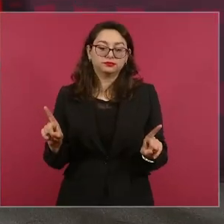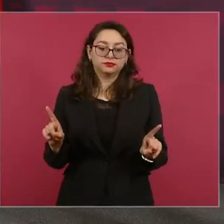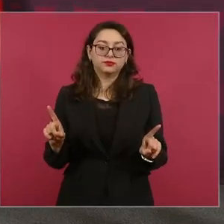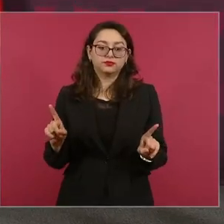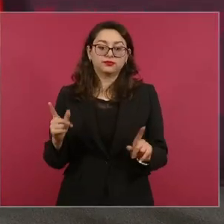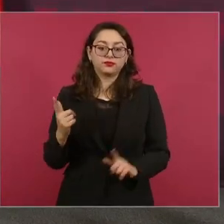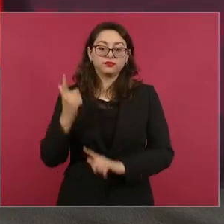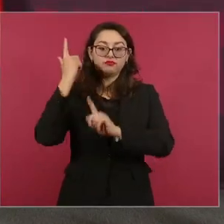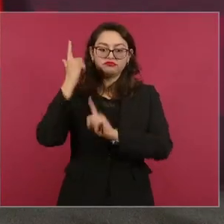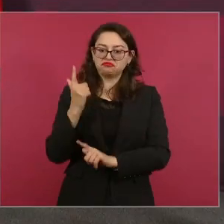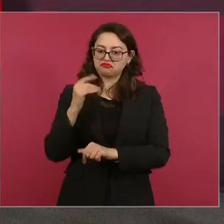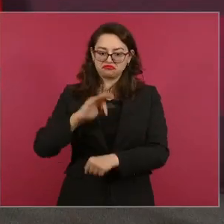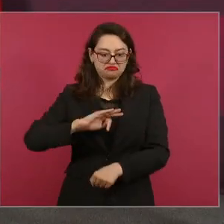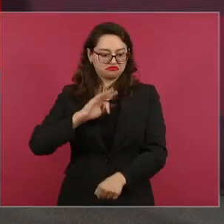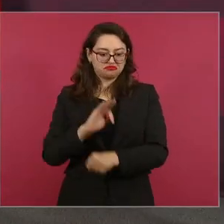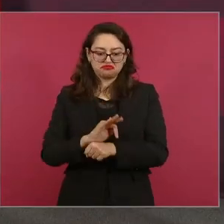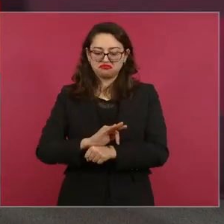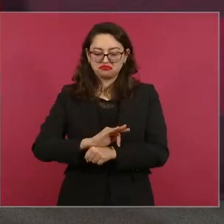del Partido Demócrata.